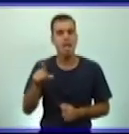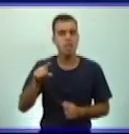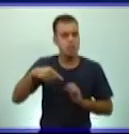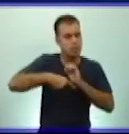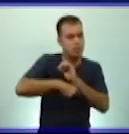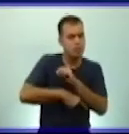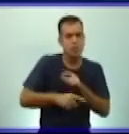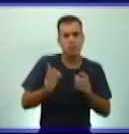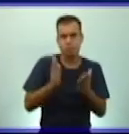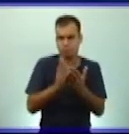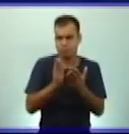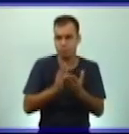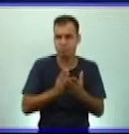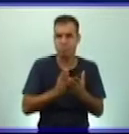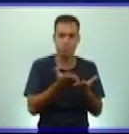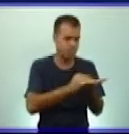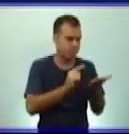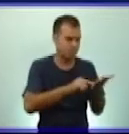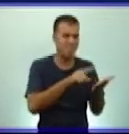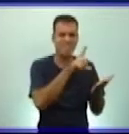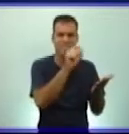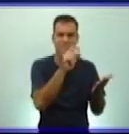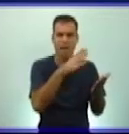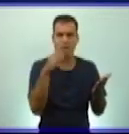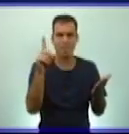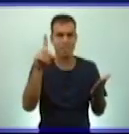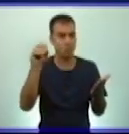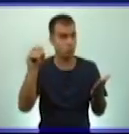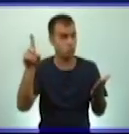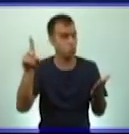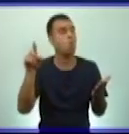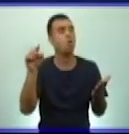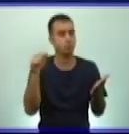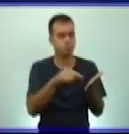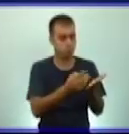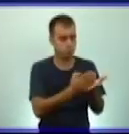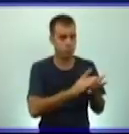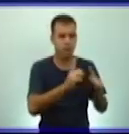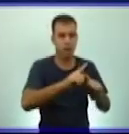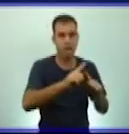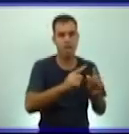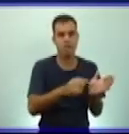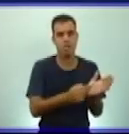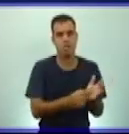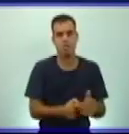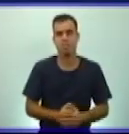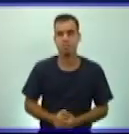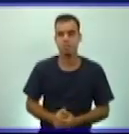100 a la página 101 del libro de texto. Vamos a ver la actividad